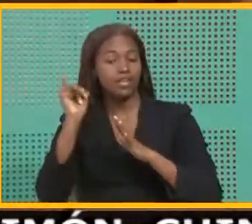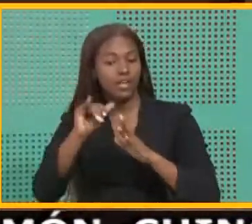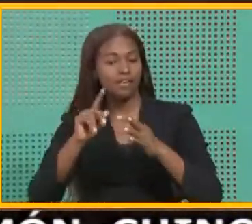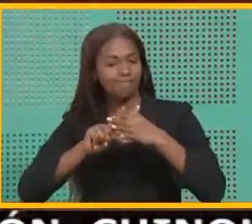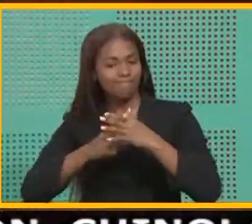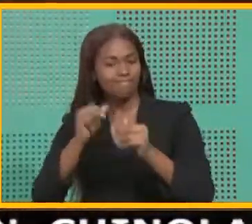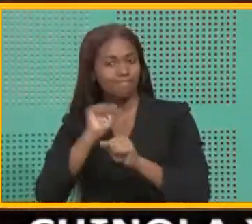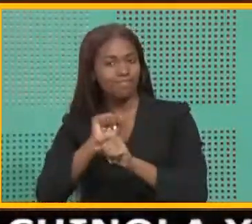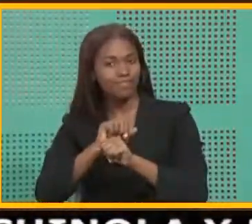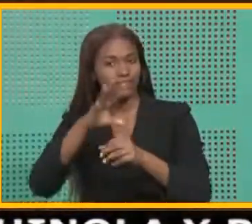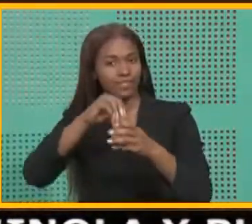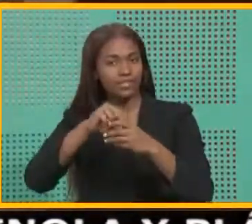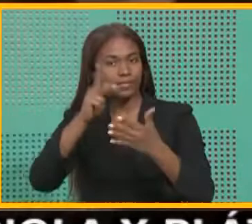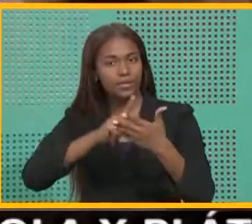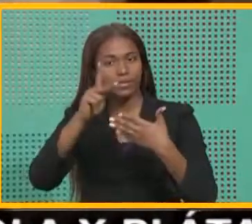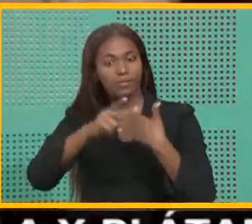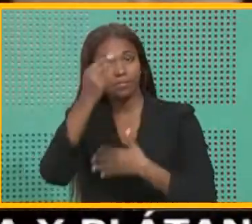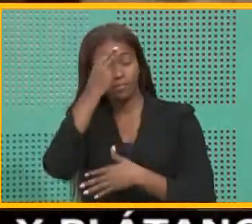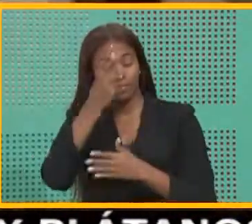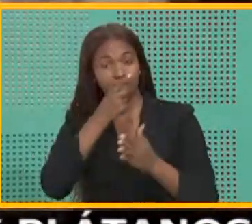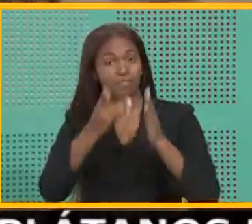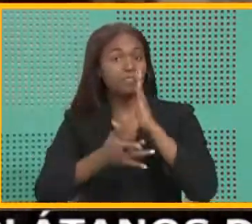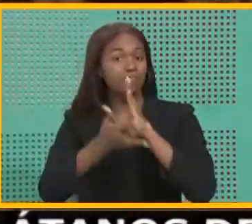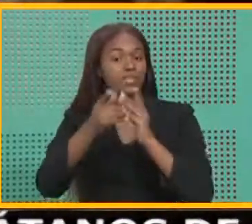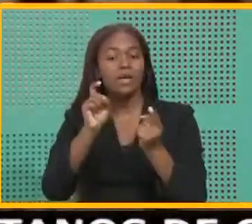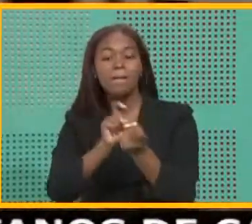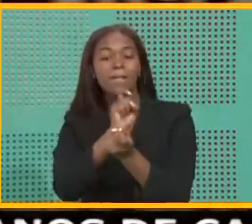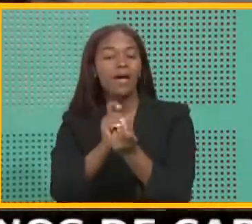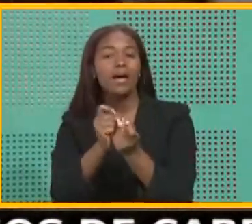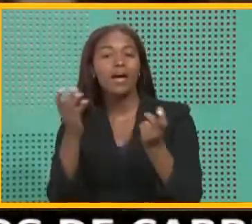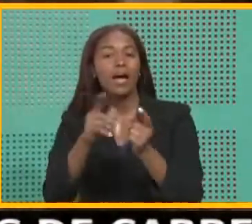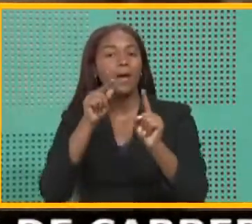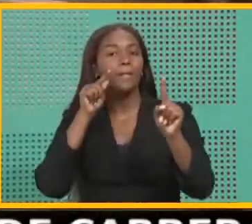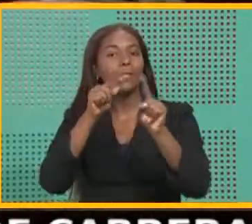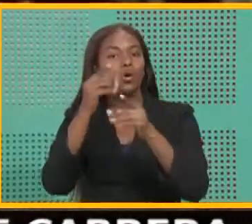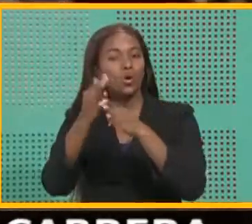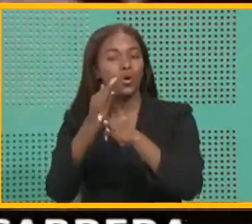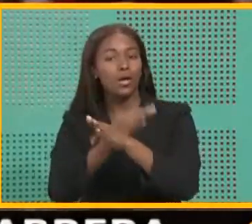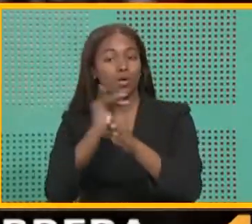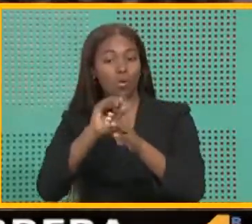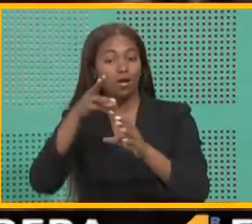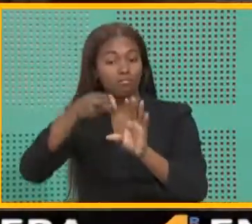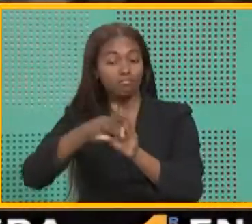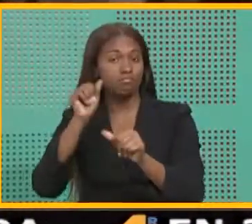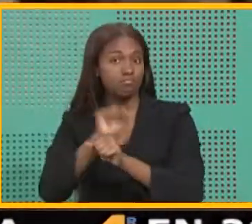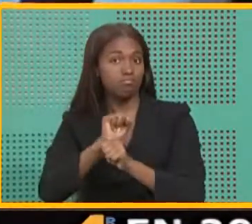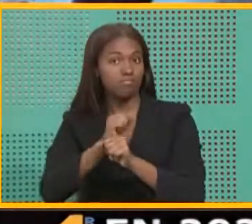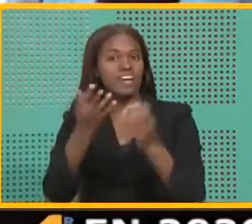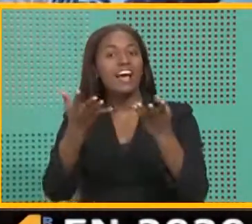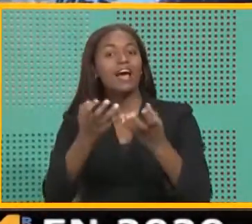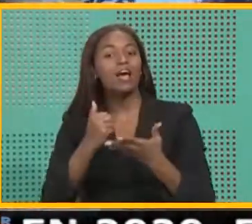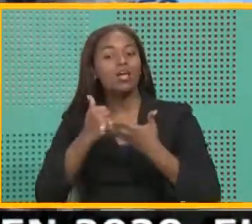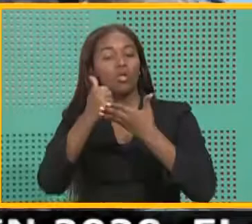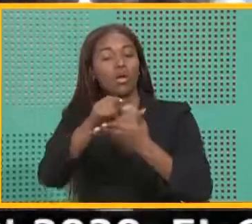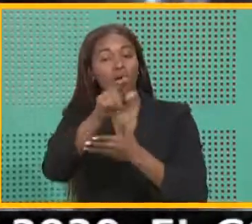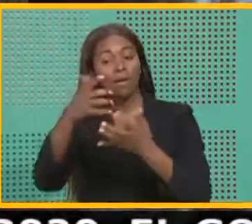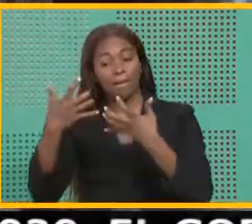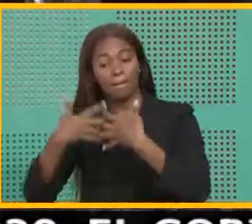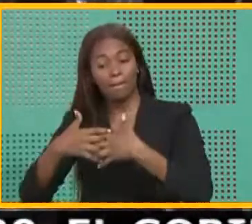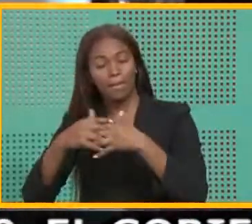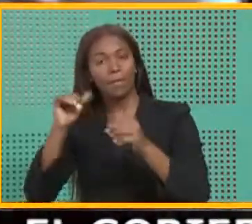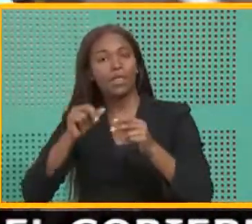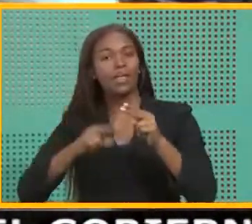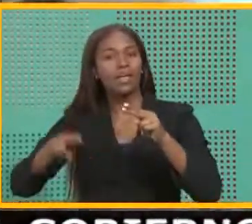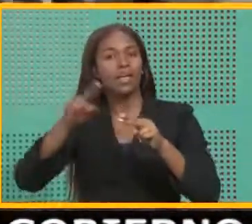se enmarca en el programa República Digital, específicamente en el eje de productividad y empleo, el cual busca ayudar a las empresas a elevar